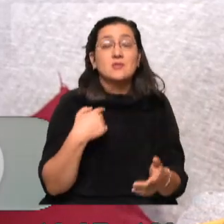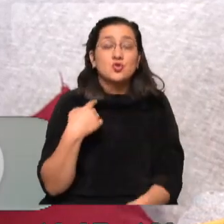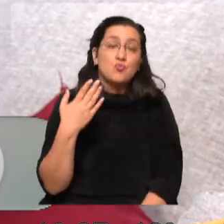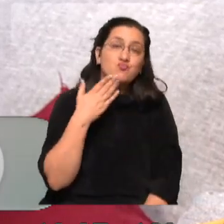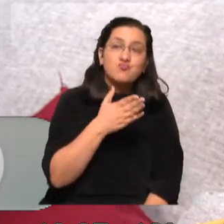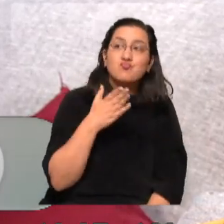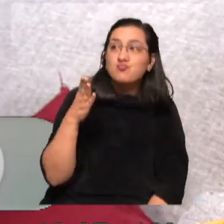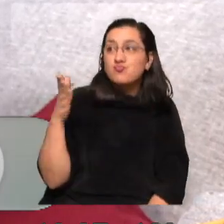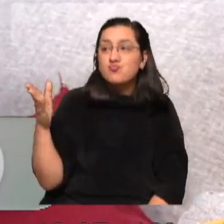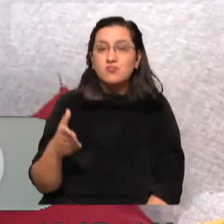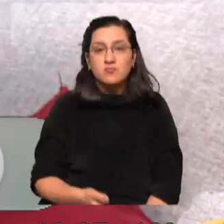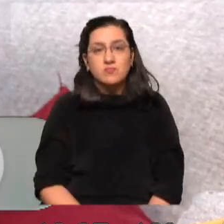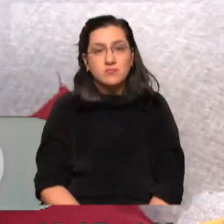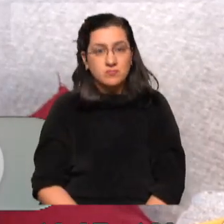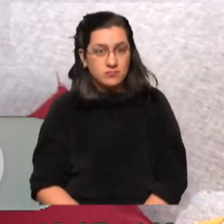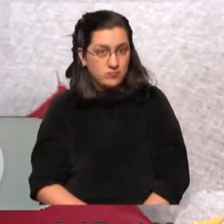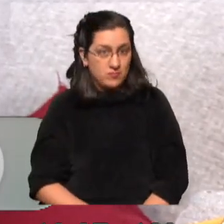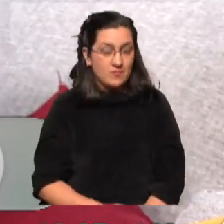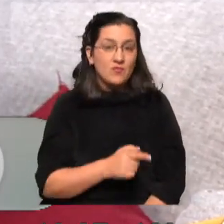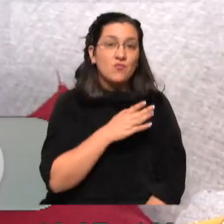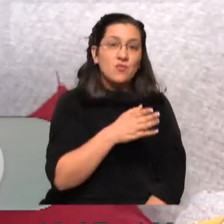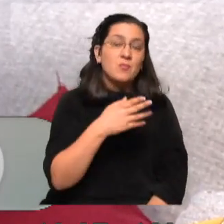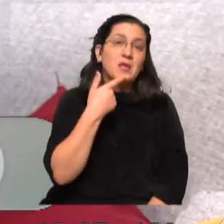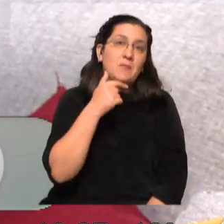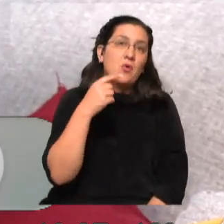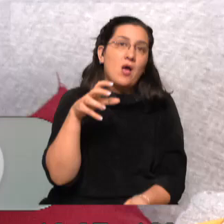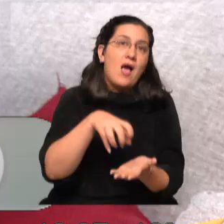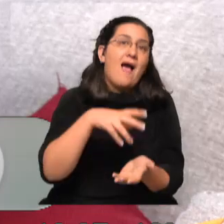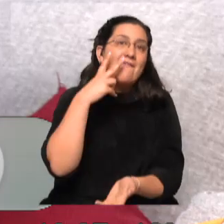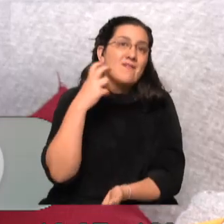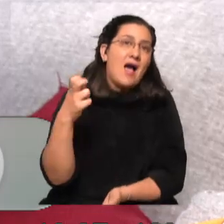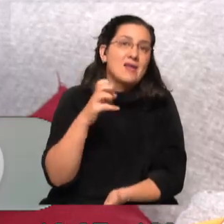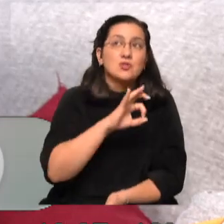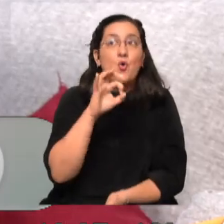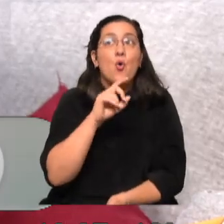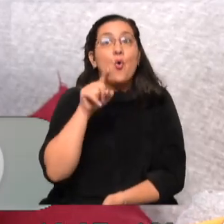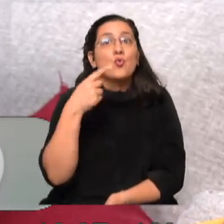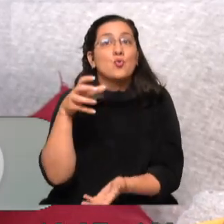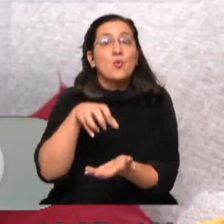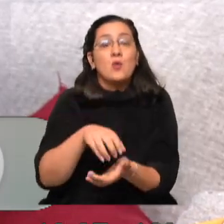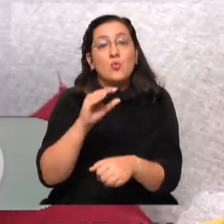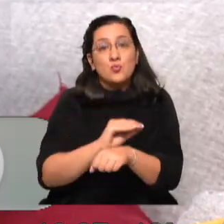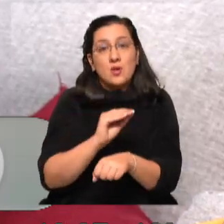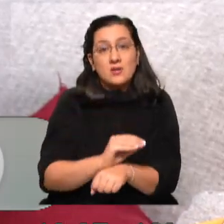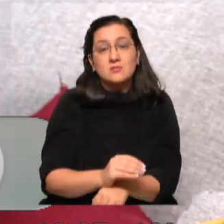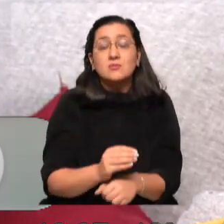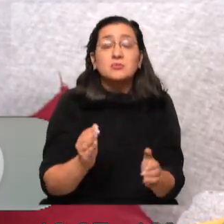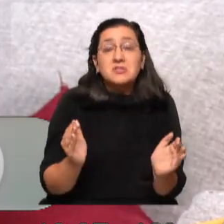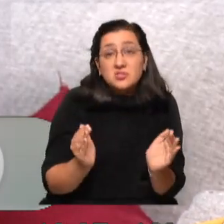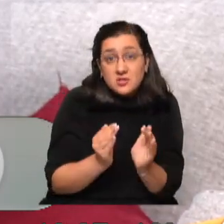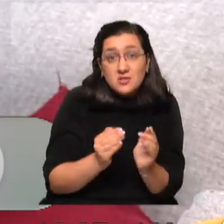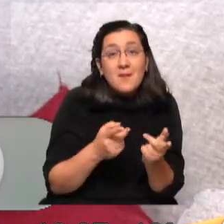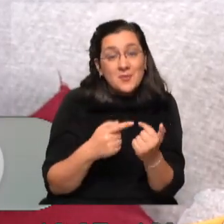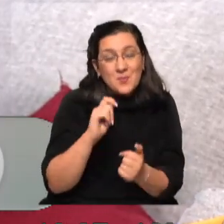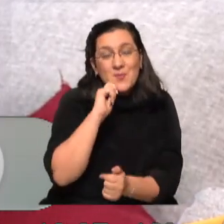digamos, por, no sé, barcitos o otros centros culturales, así, movida súper pequeñitas, pero